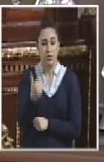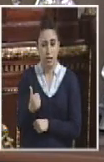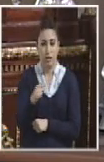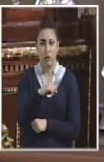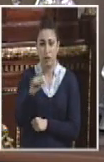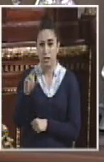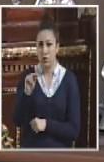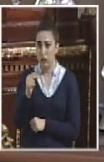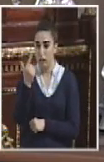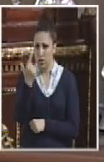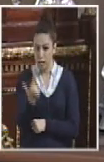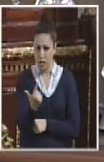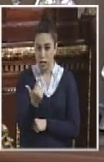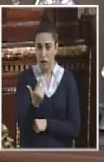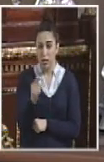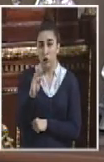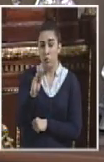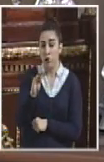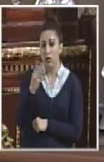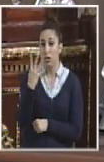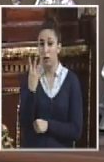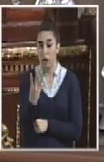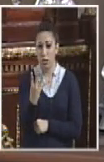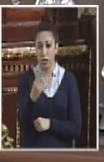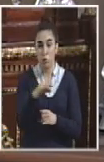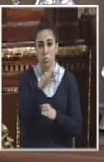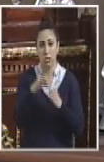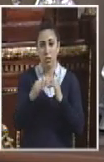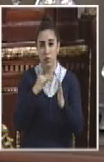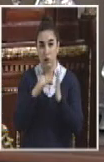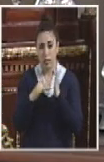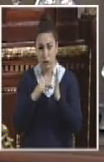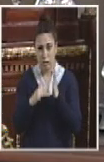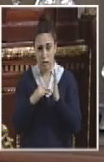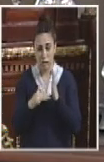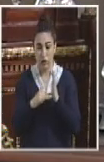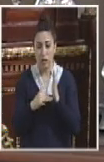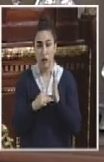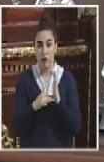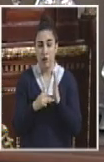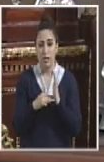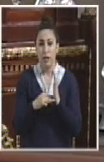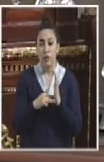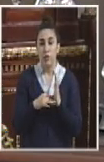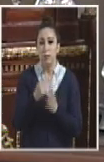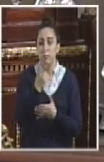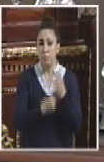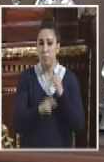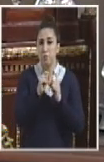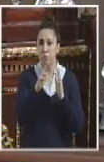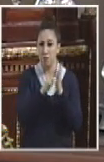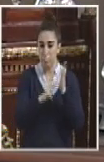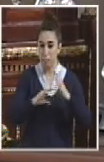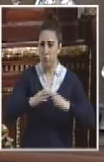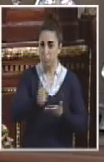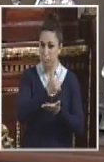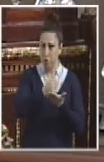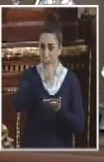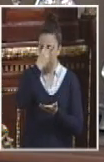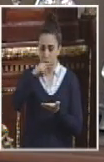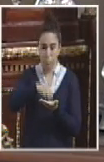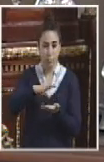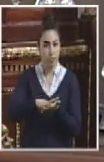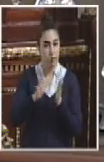85, 86, 94, penúltimo párrafo y 187 del reglamento, ambos del Congreso de la Ciudad de México,